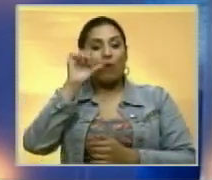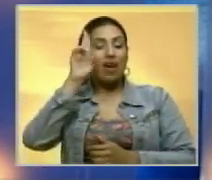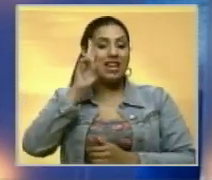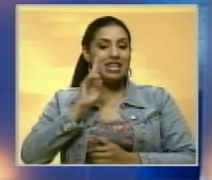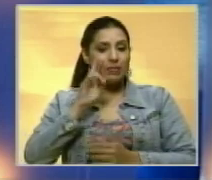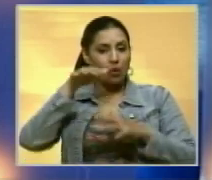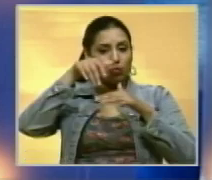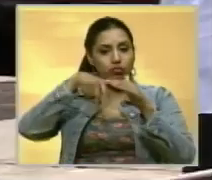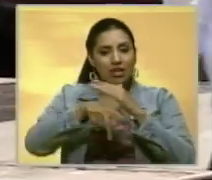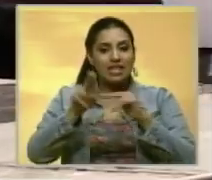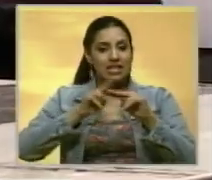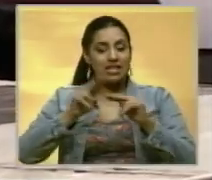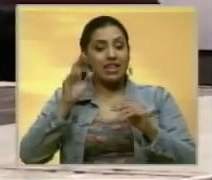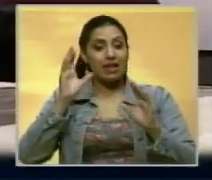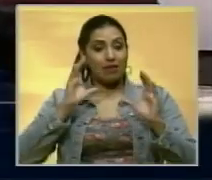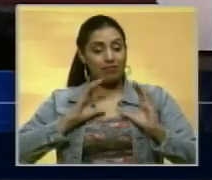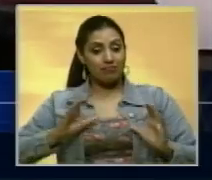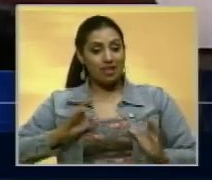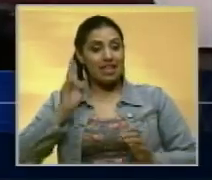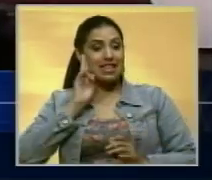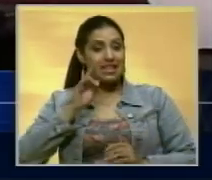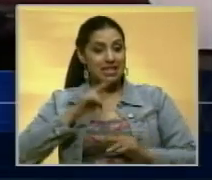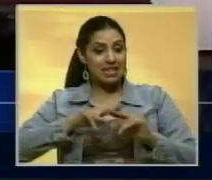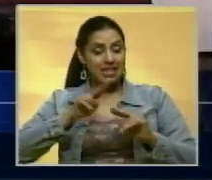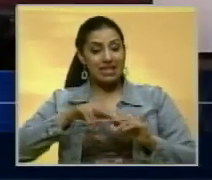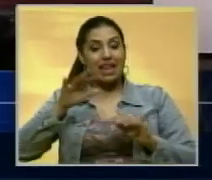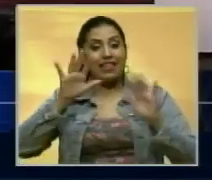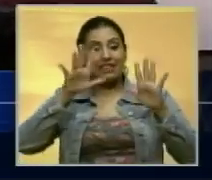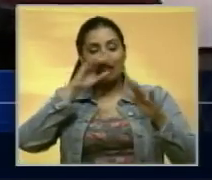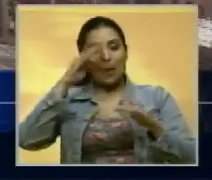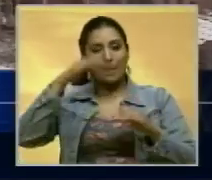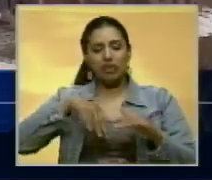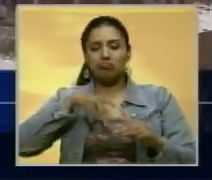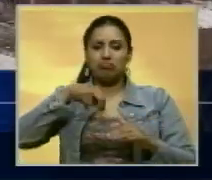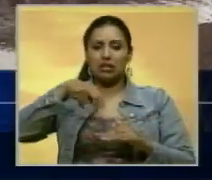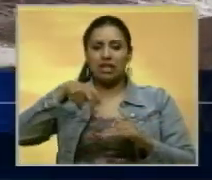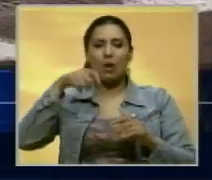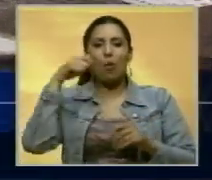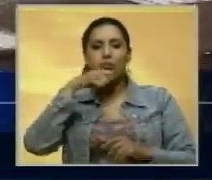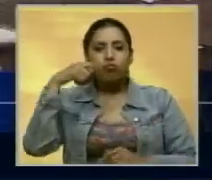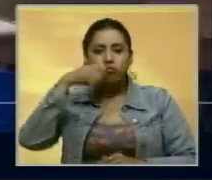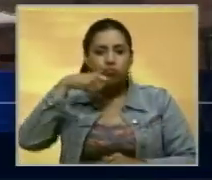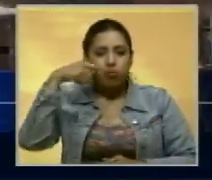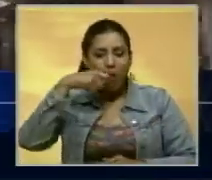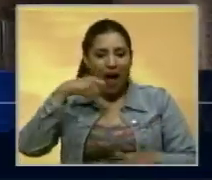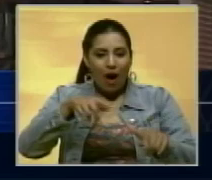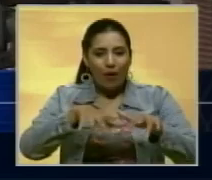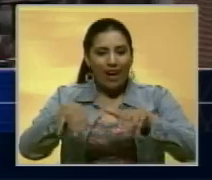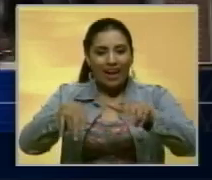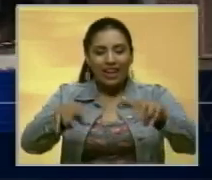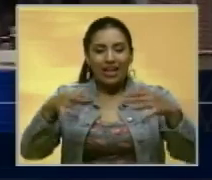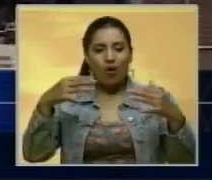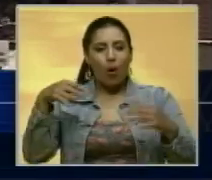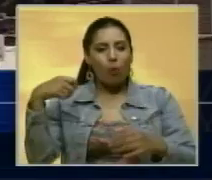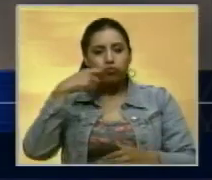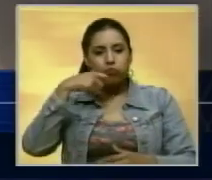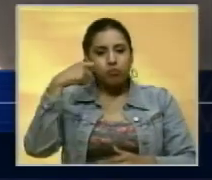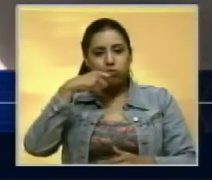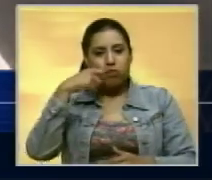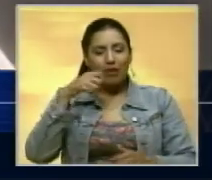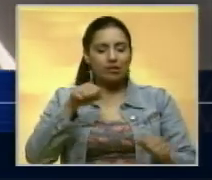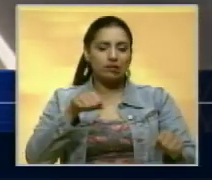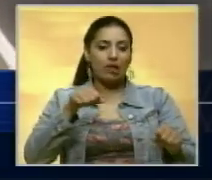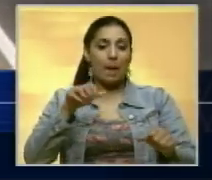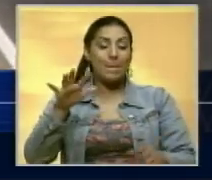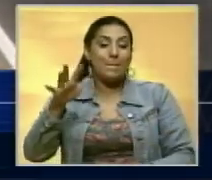norte de la entidad. El cuerpo de la menor de 10 años cayó al canal cuando se encontraba cepillándose los dientes. Se conoció que la niña sufría de